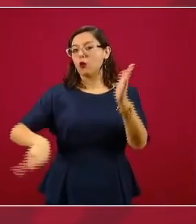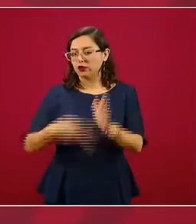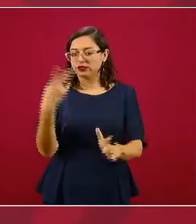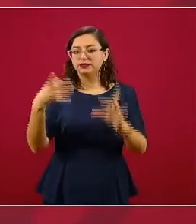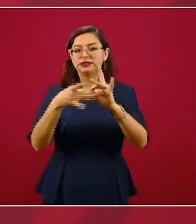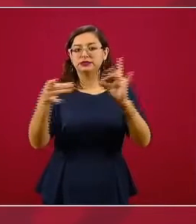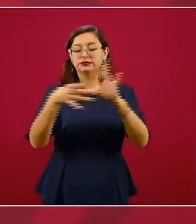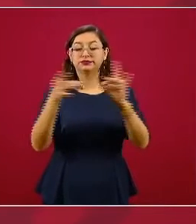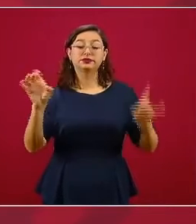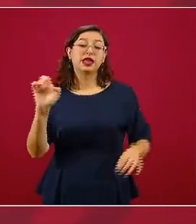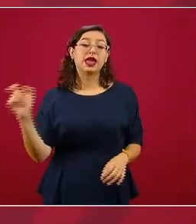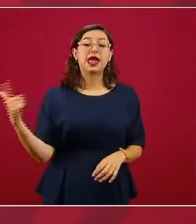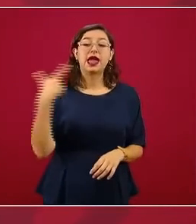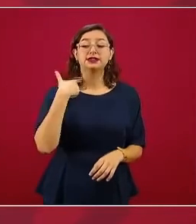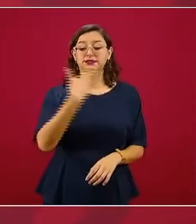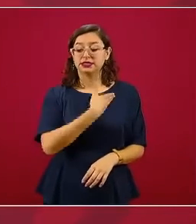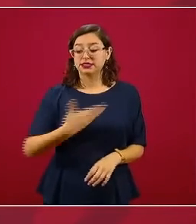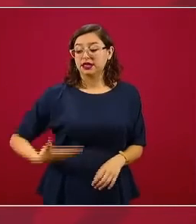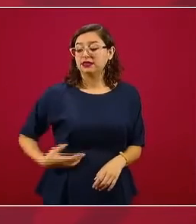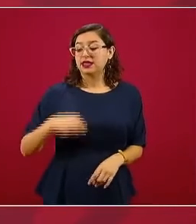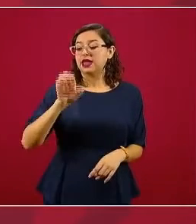significó